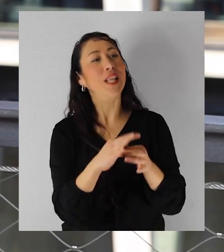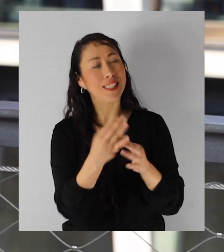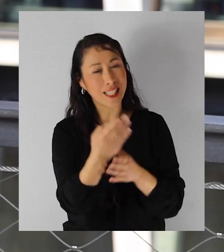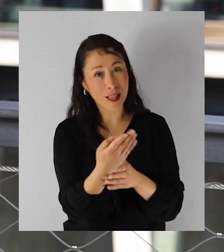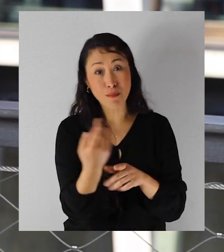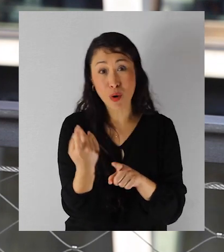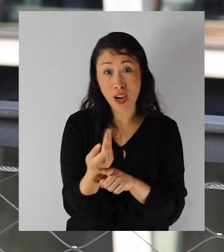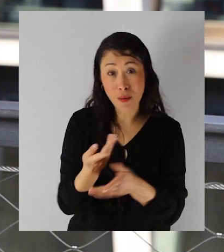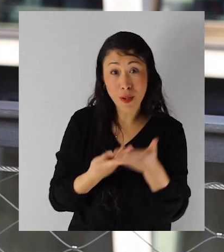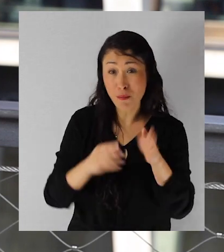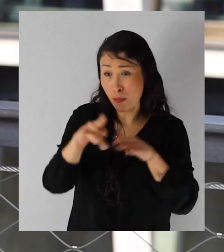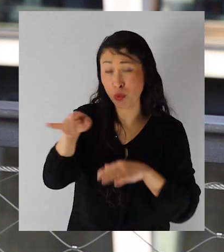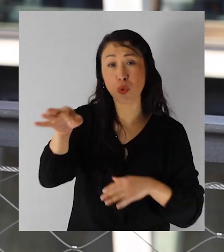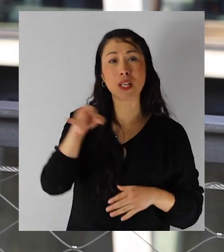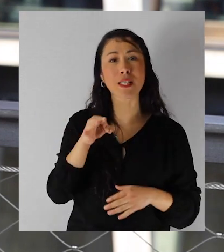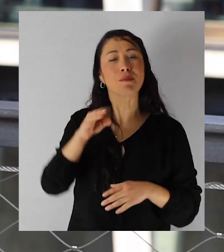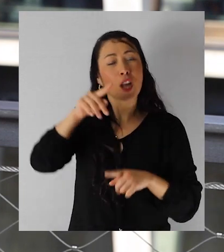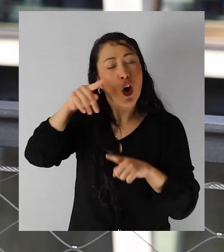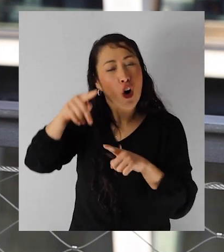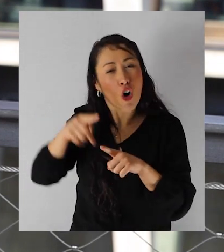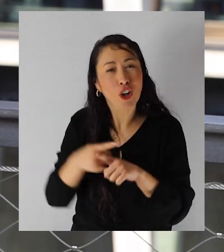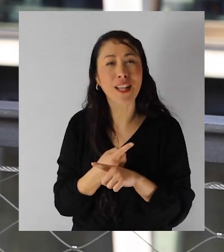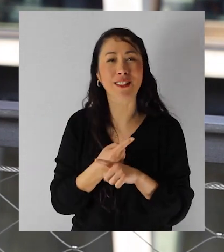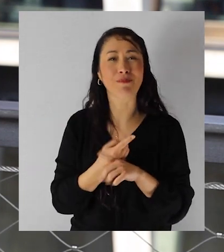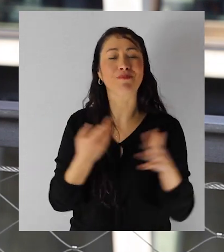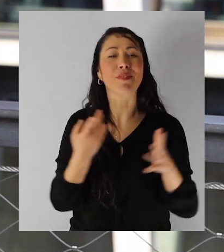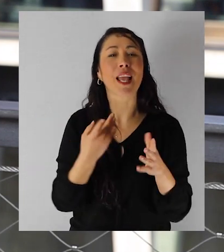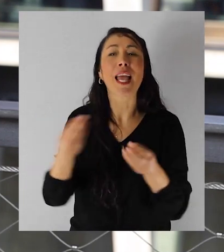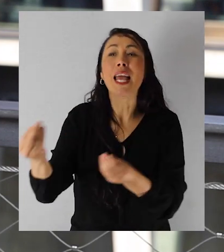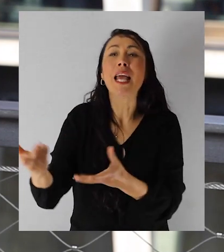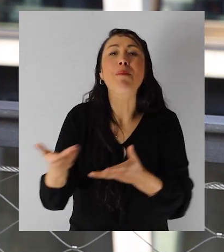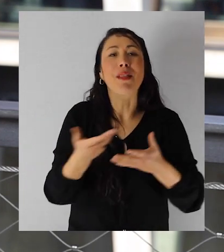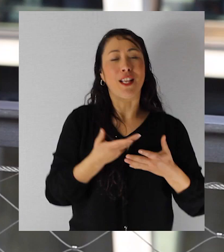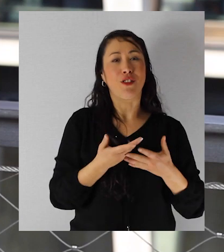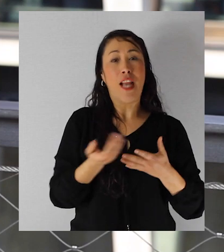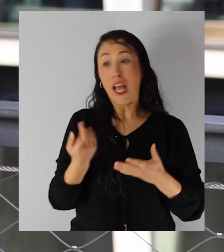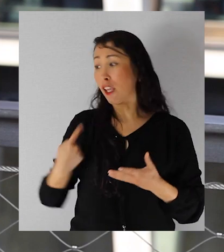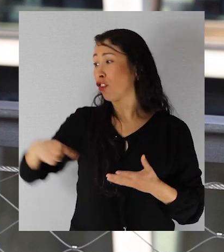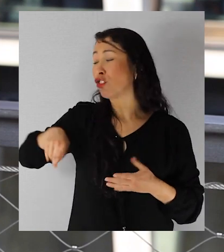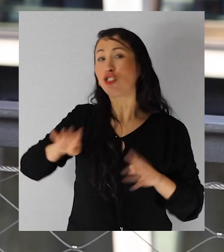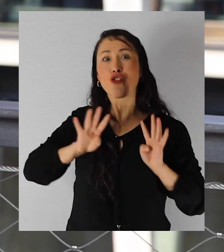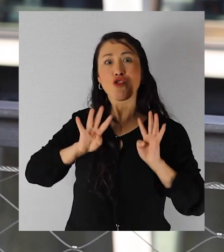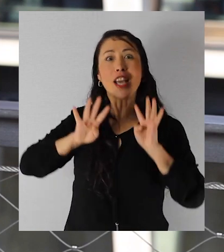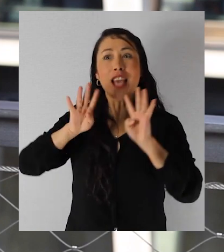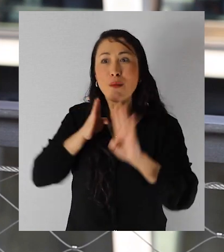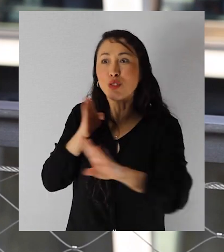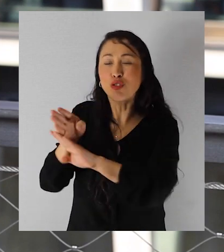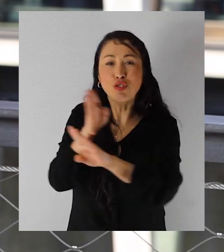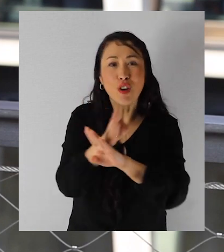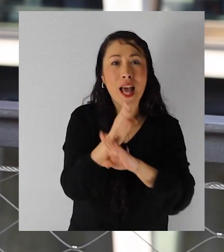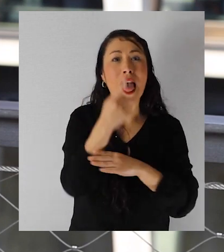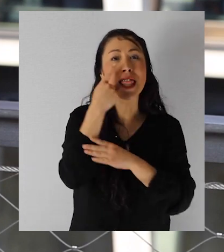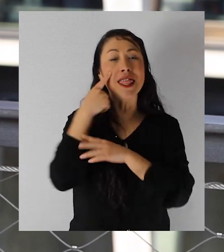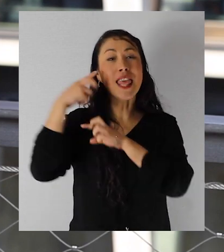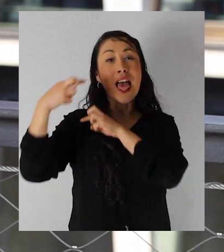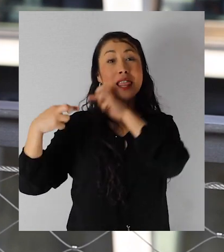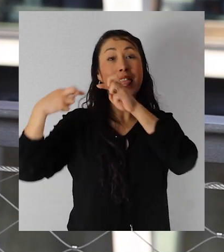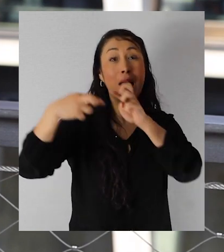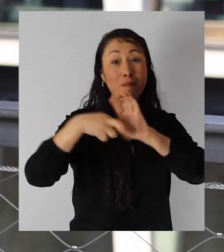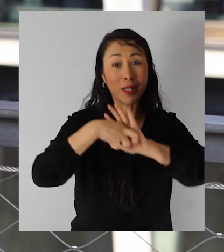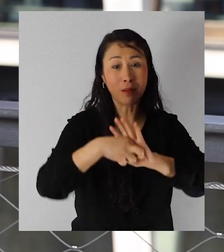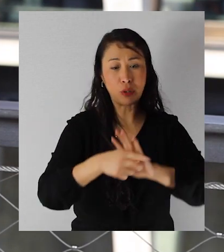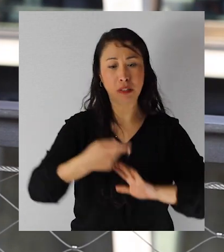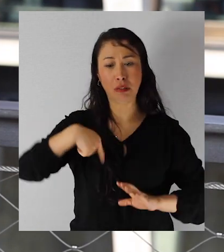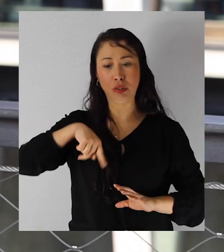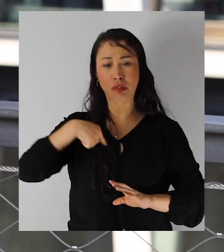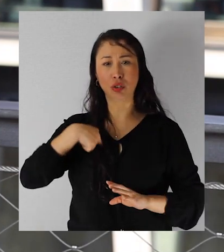por esta conversación, y como dices tú, reiterar la invitación a que vayamos a disfrutar de este Día de los Patrimonios, que